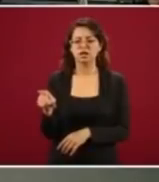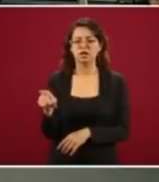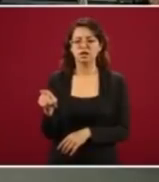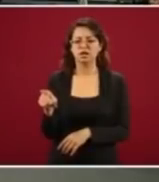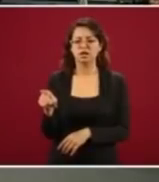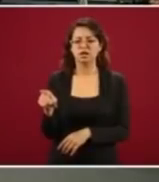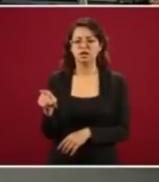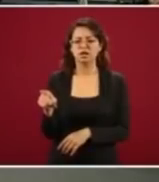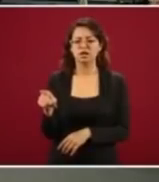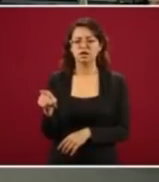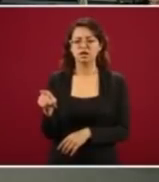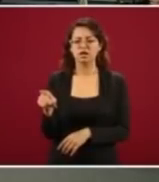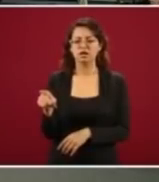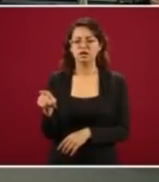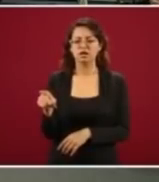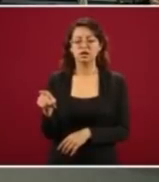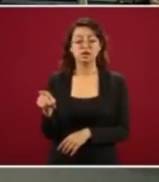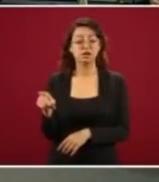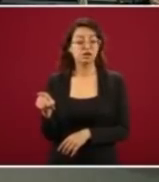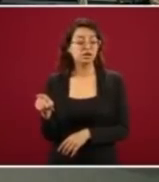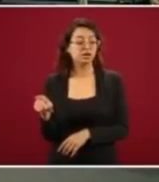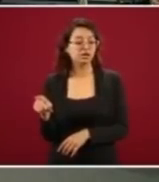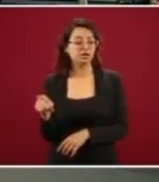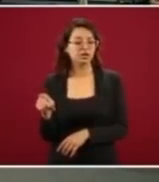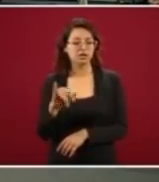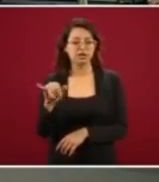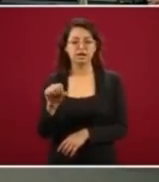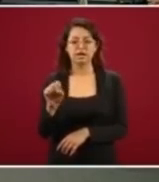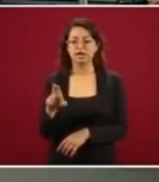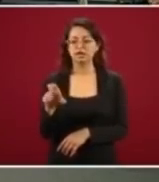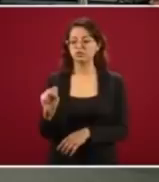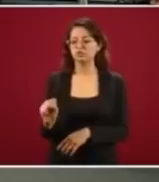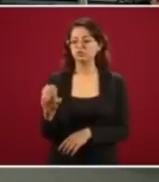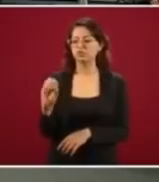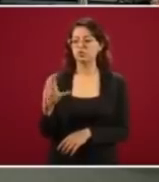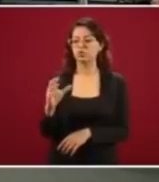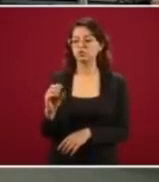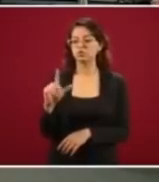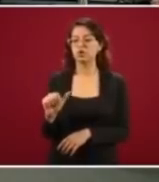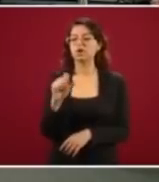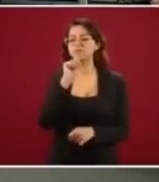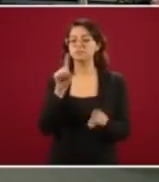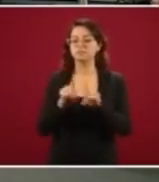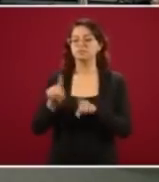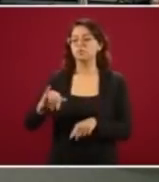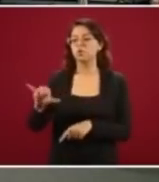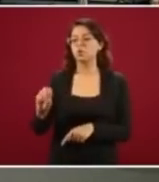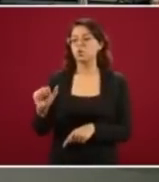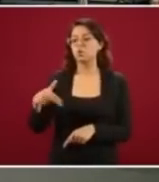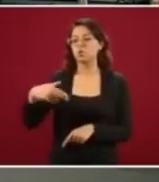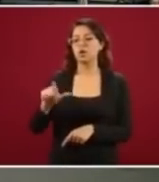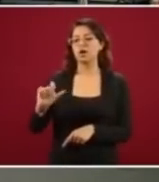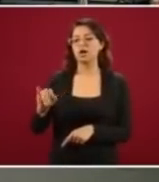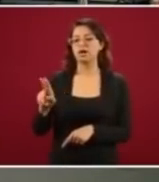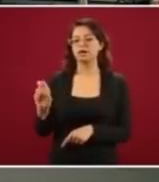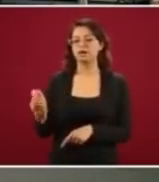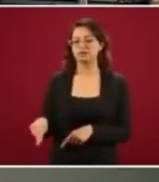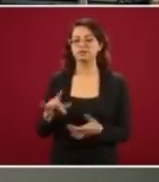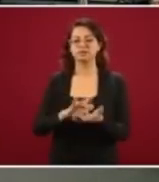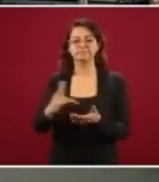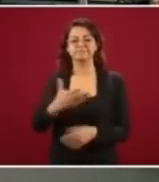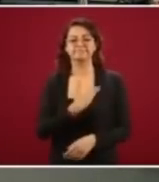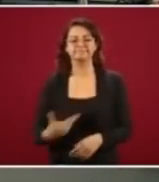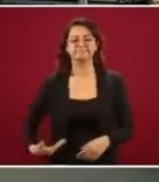Jesús. ¿Eh? Jesús Ochoa. Y Joaquín Cosío también. Sí. Y Joaquín. Gracias,